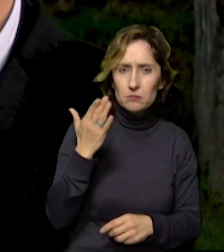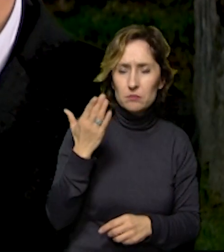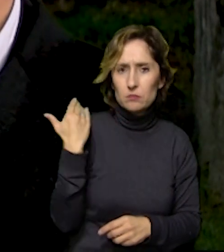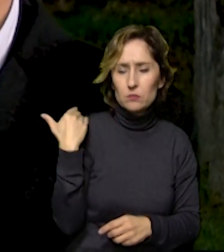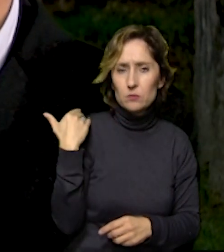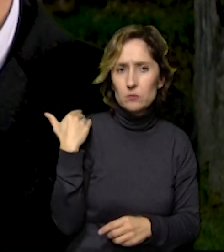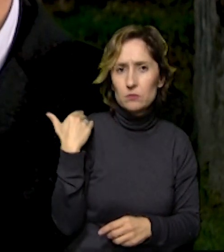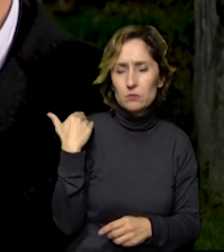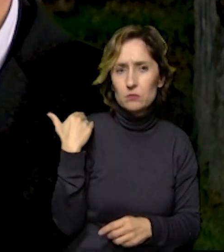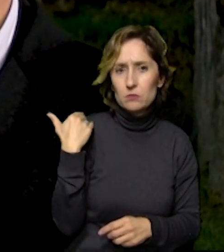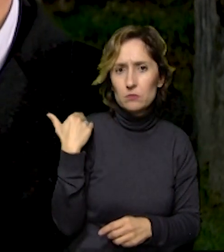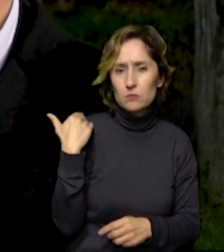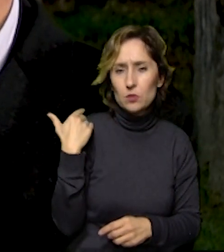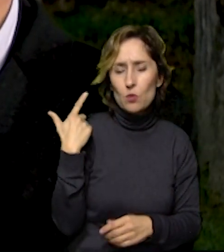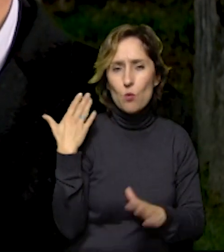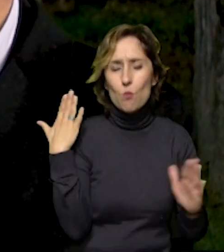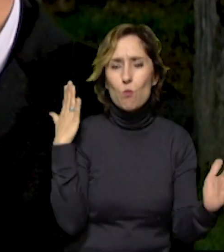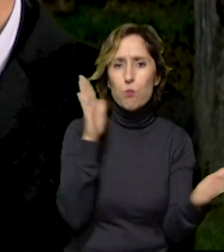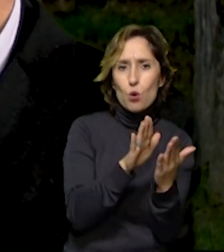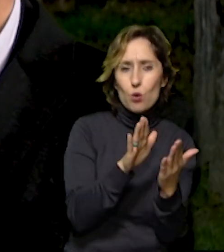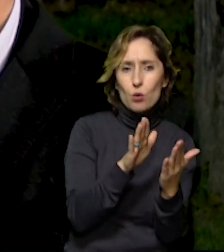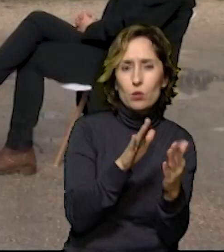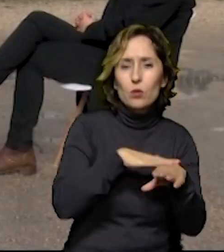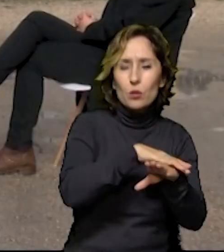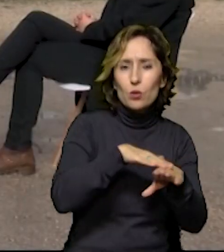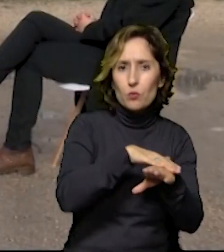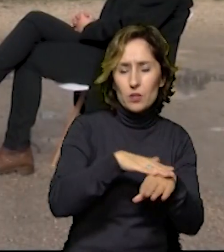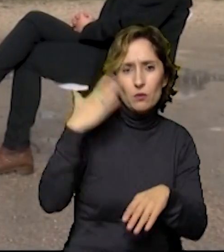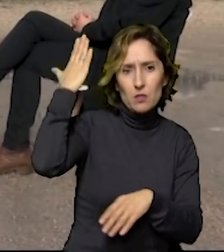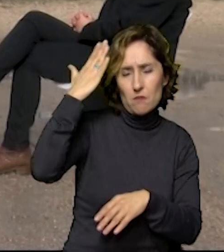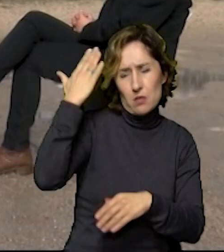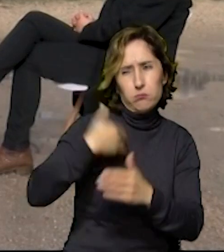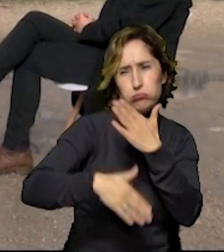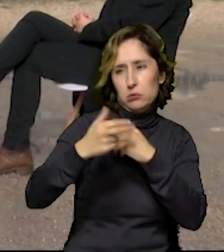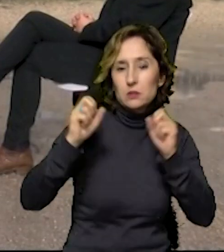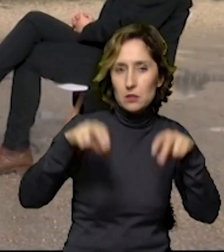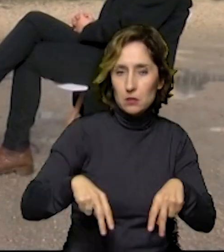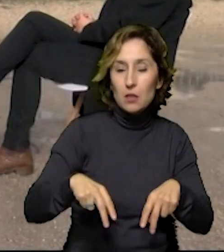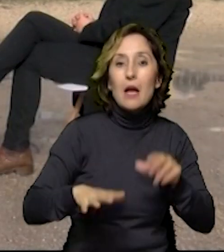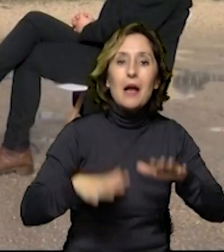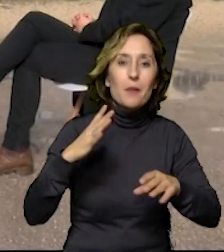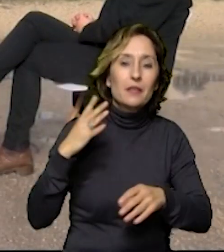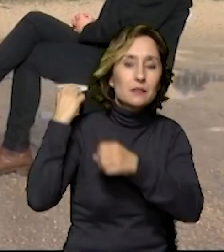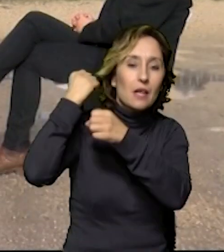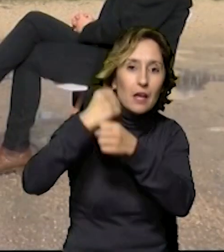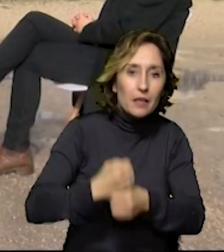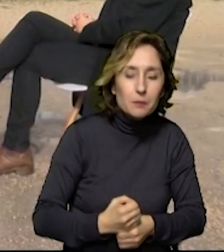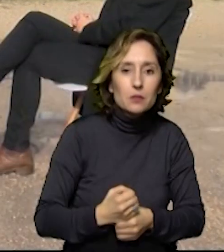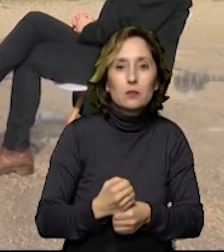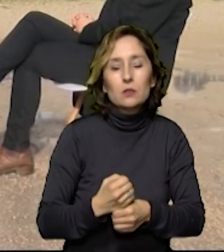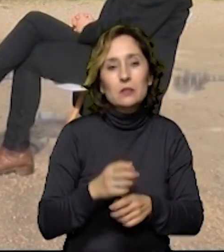no veíamos un enfrentamiento con el gobierno foral, hemos visto en algunos aniversarios